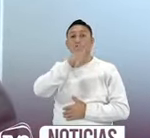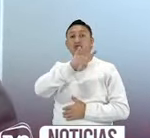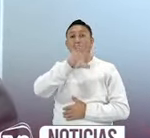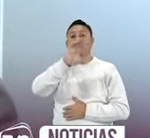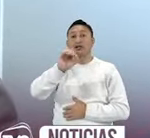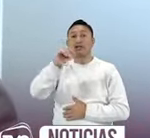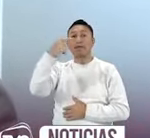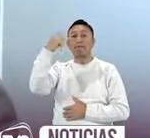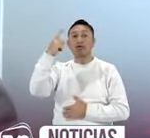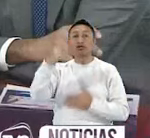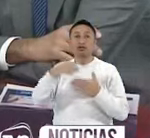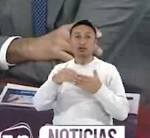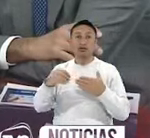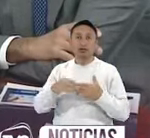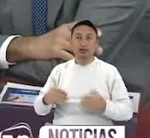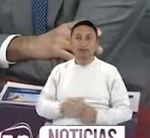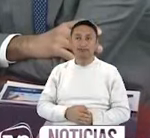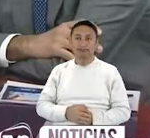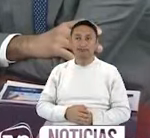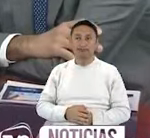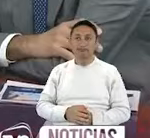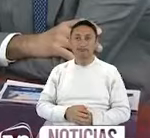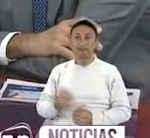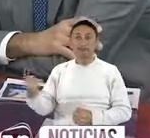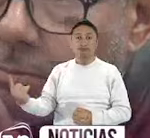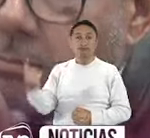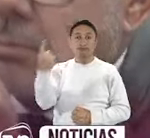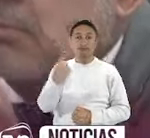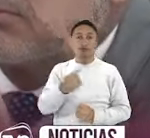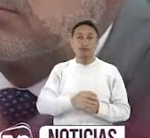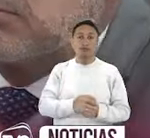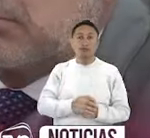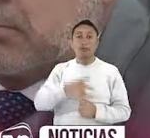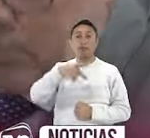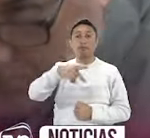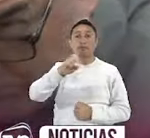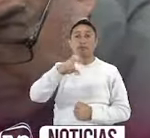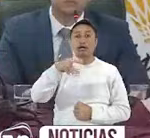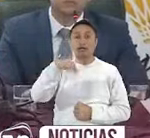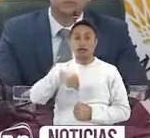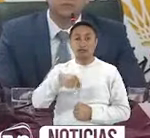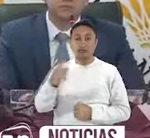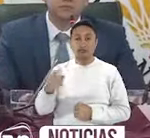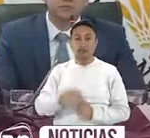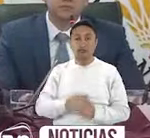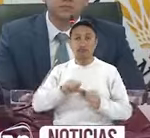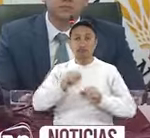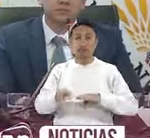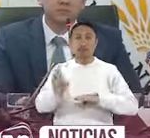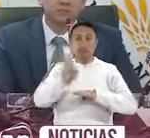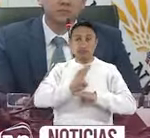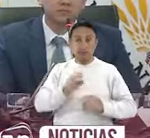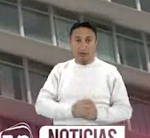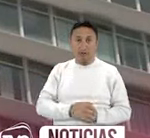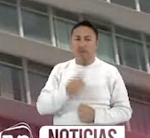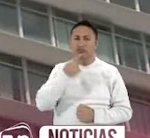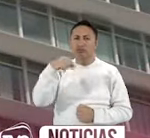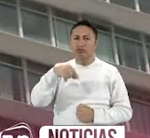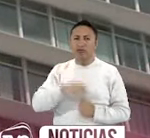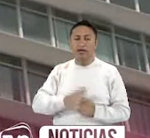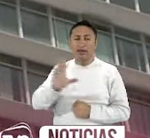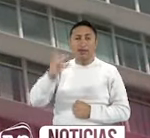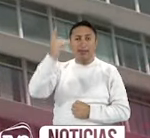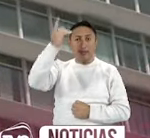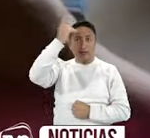$1,340 millones. Durante la comparecencia de Enrique Peña en la Asamblea, varios legisladores señalaron que la deuda que mantiene el IES con